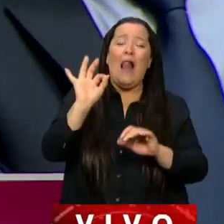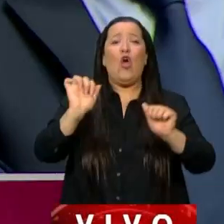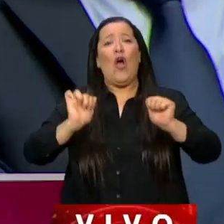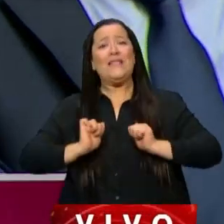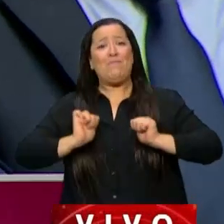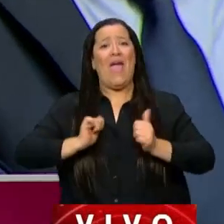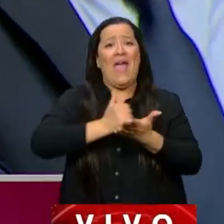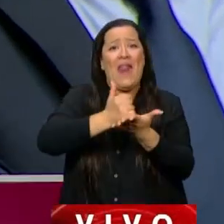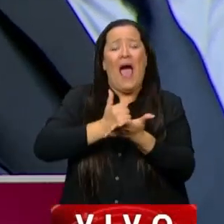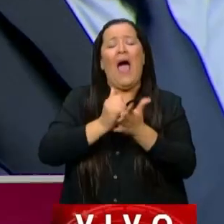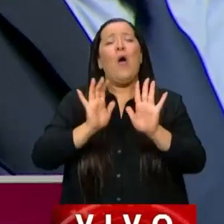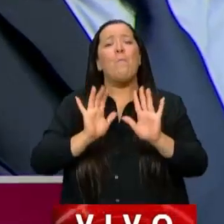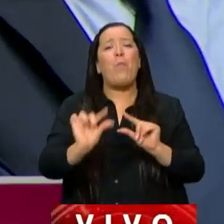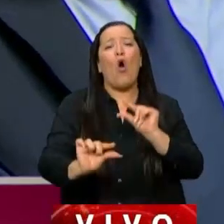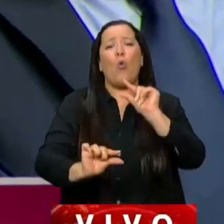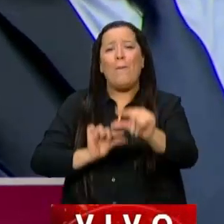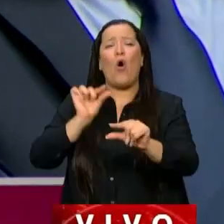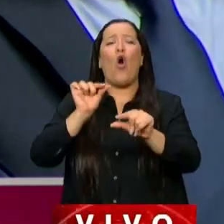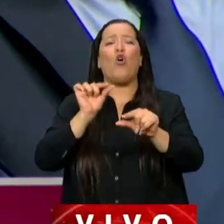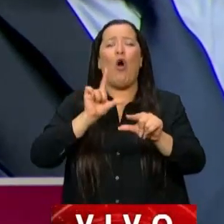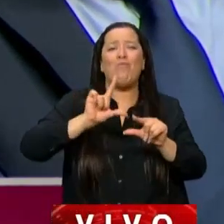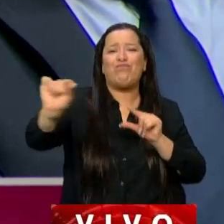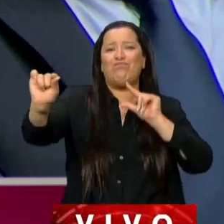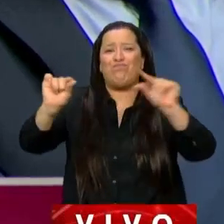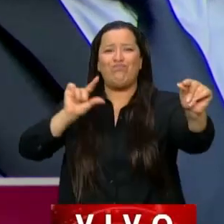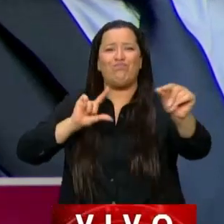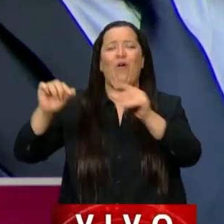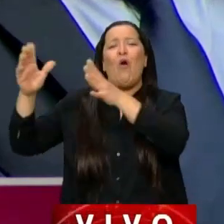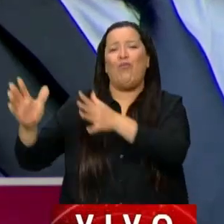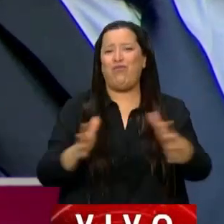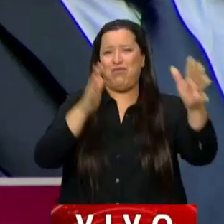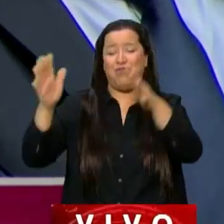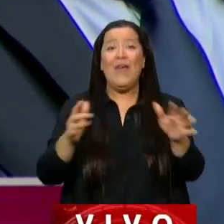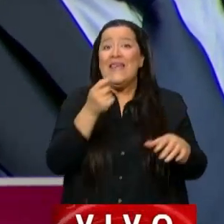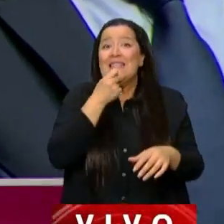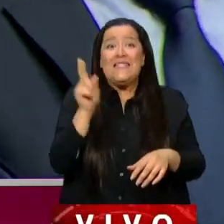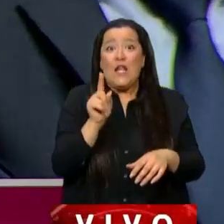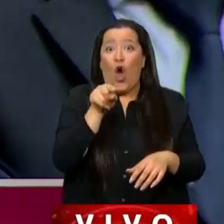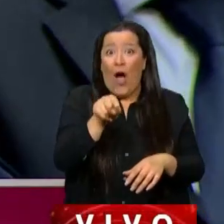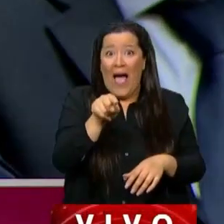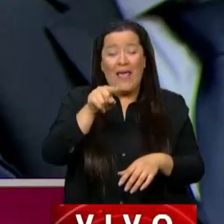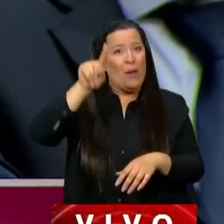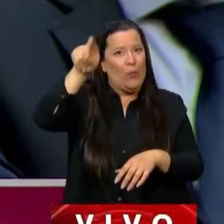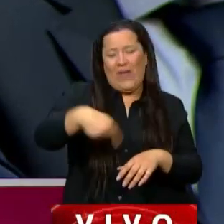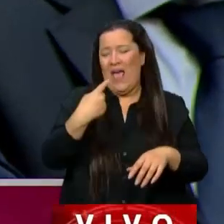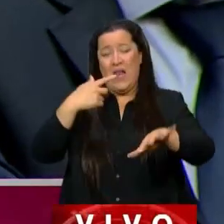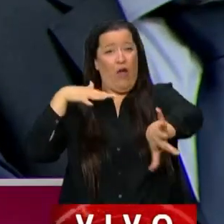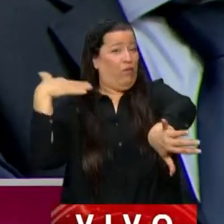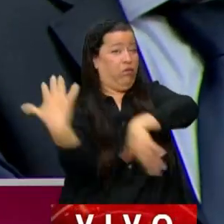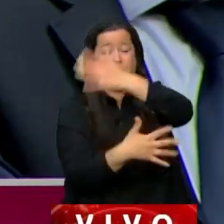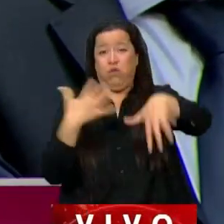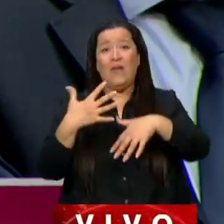el tiempo necesario y lentamente ir desocupando el lugar. Si ahí se hubiese producido una estampida, hoy